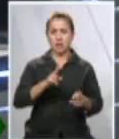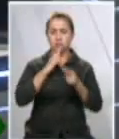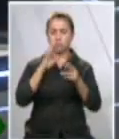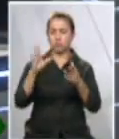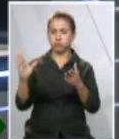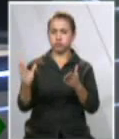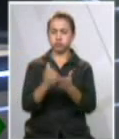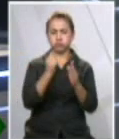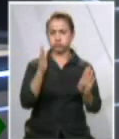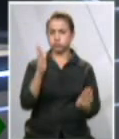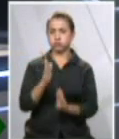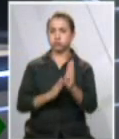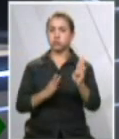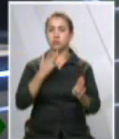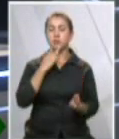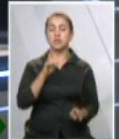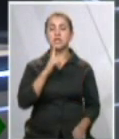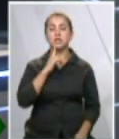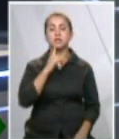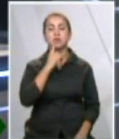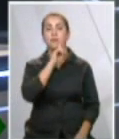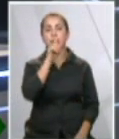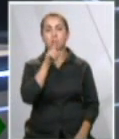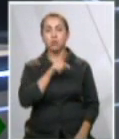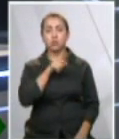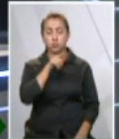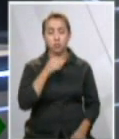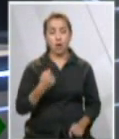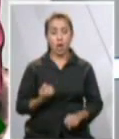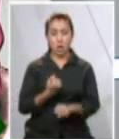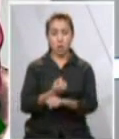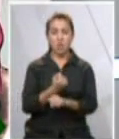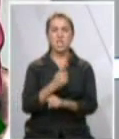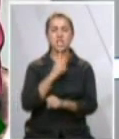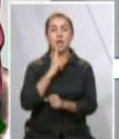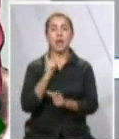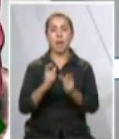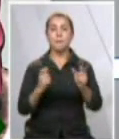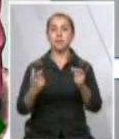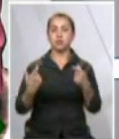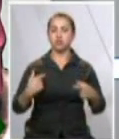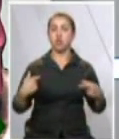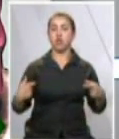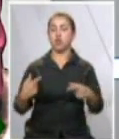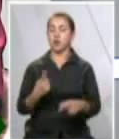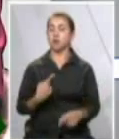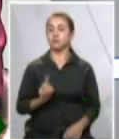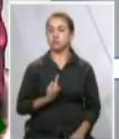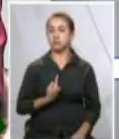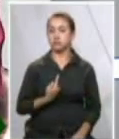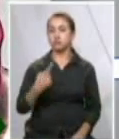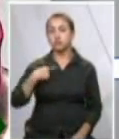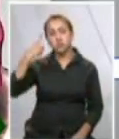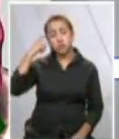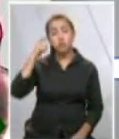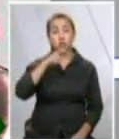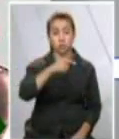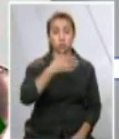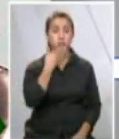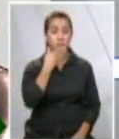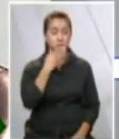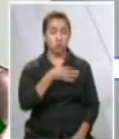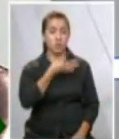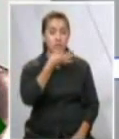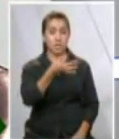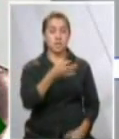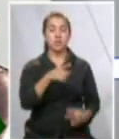exitoso precisamente porque quien se le preguntó si le servía eran las personas. Y yo creo que es como, y tú también lo